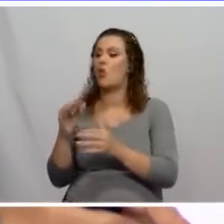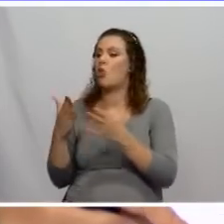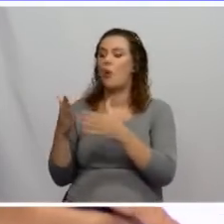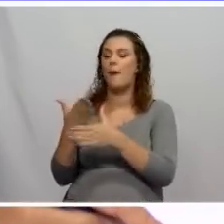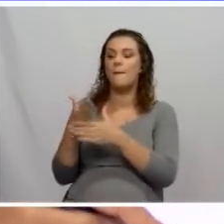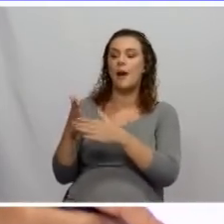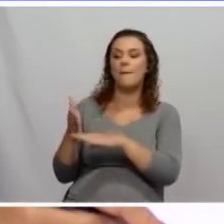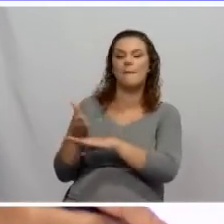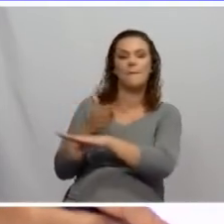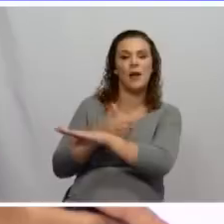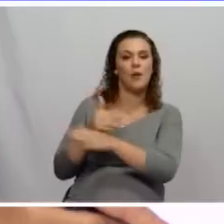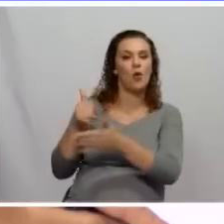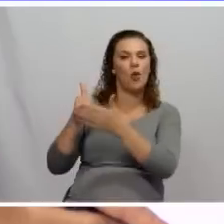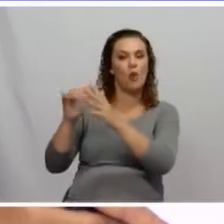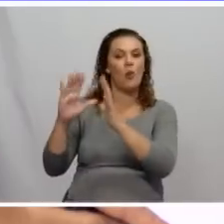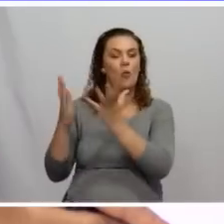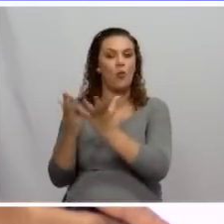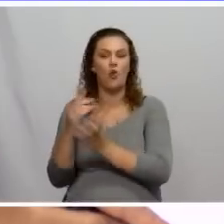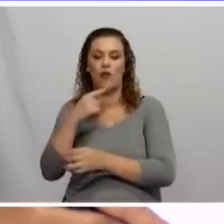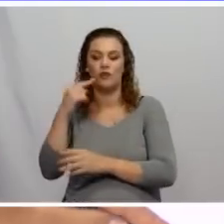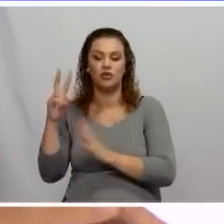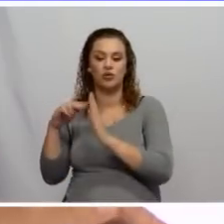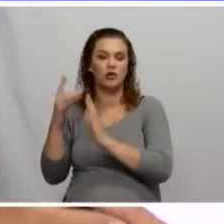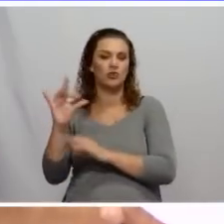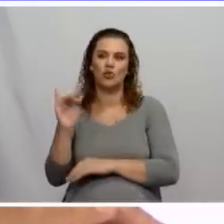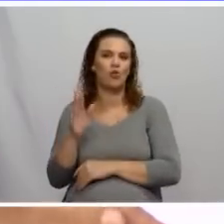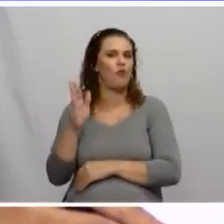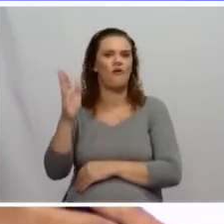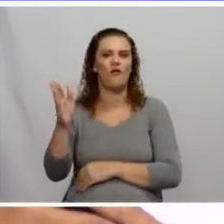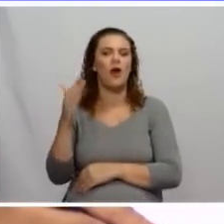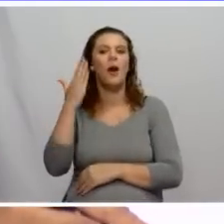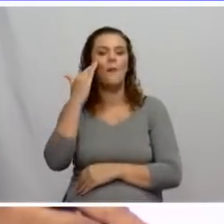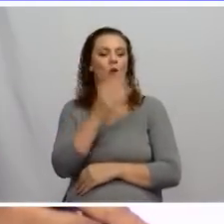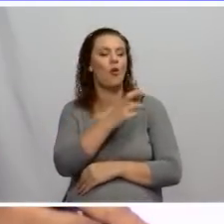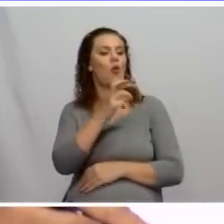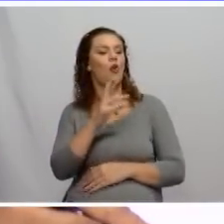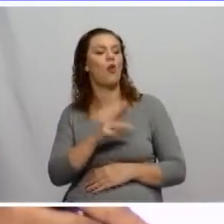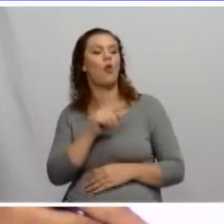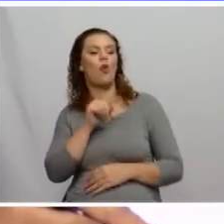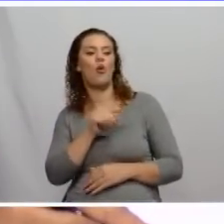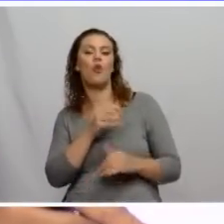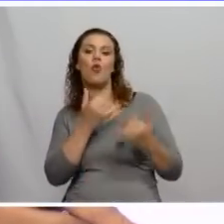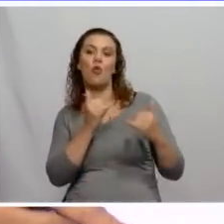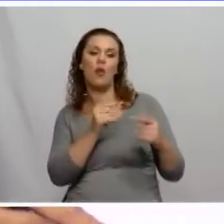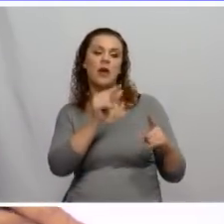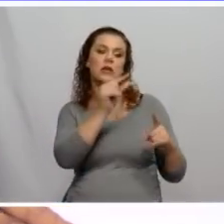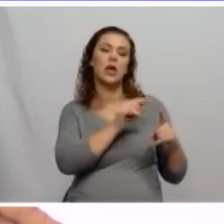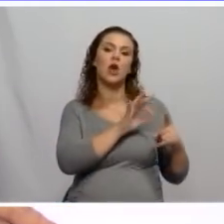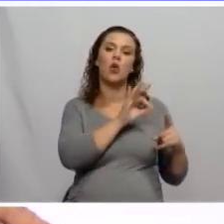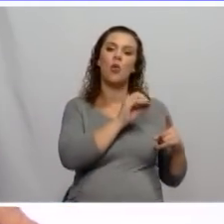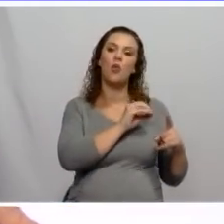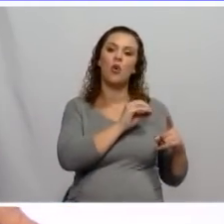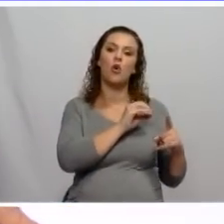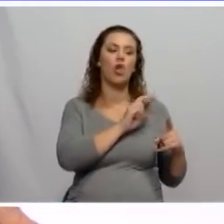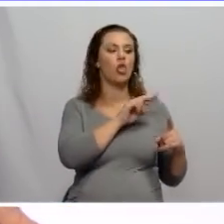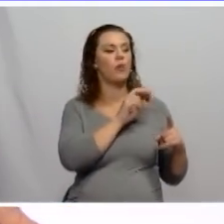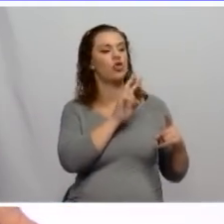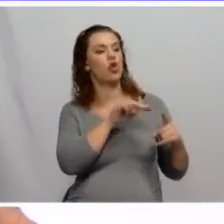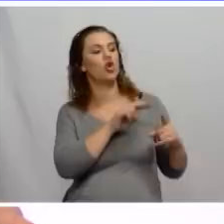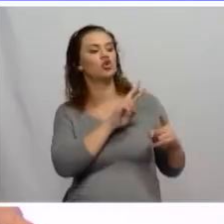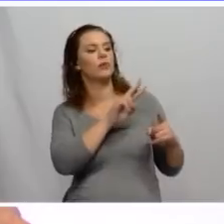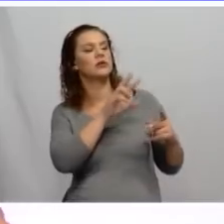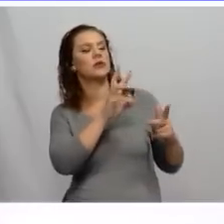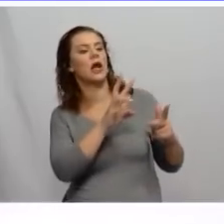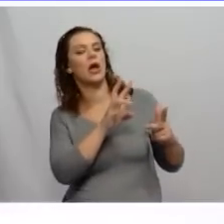la fase previa a la Copa del Mundo de Rusia 2018 por ser Costa Rica y haber jugado Italia 90 el 2002 el